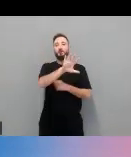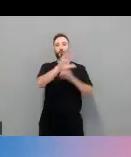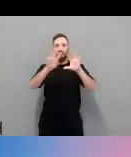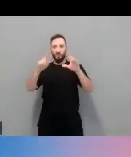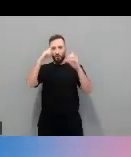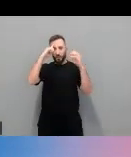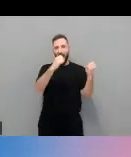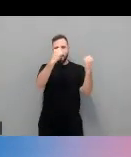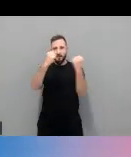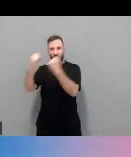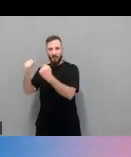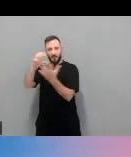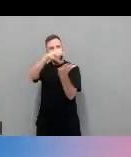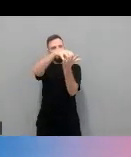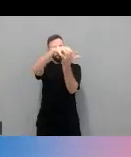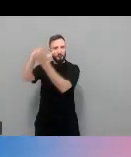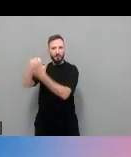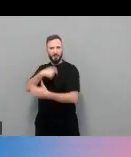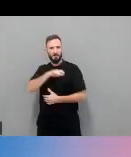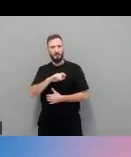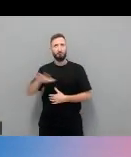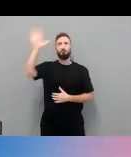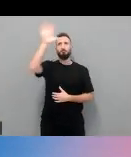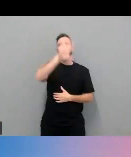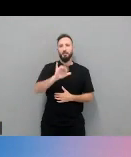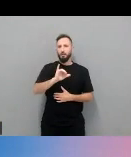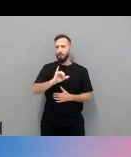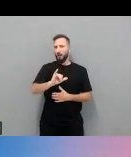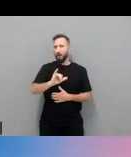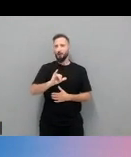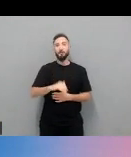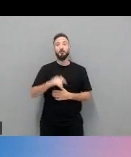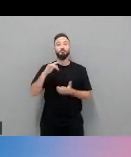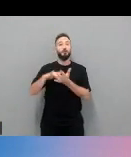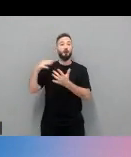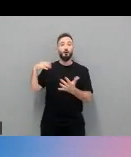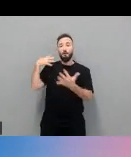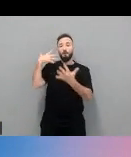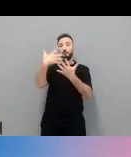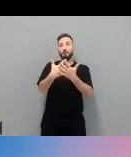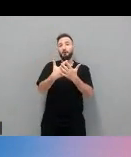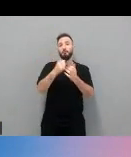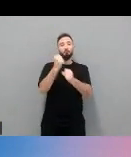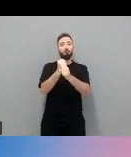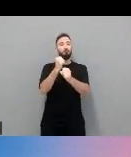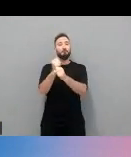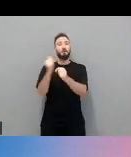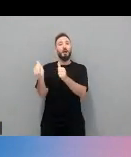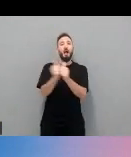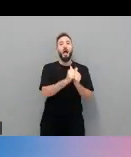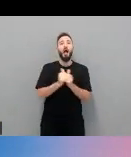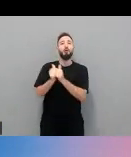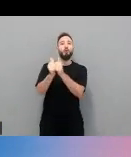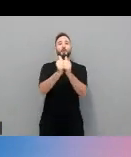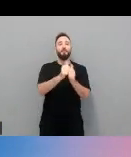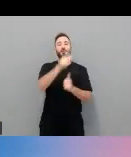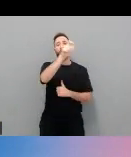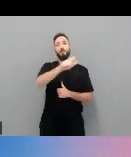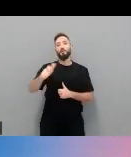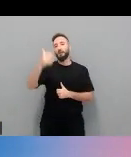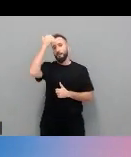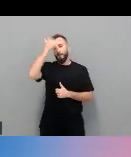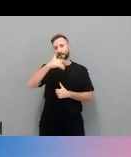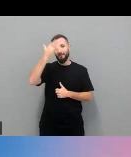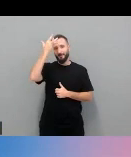Son entidades que llevan desarrollando la labor del acompañamiento a las personas con parálisis cerebral y sus